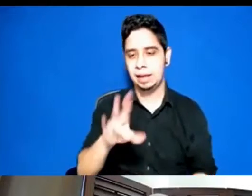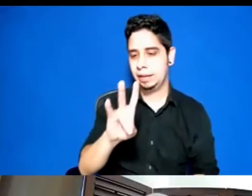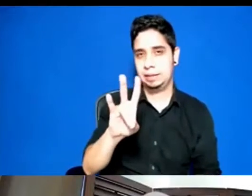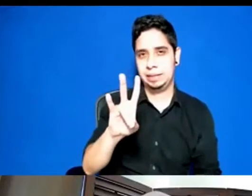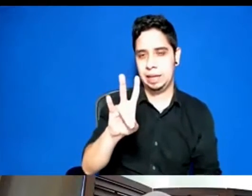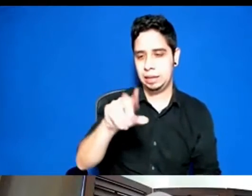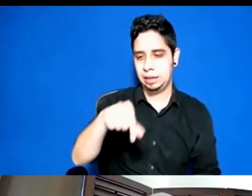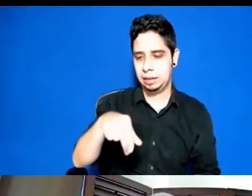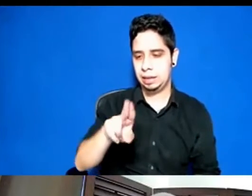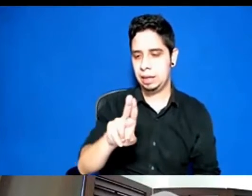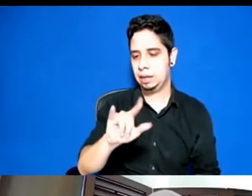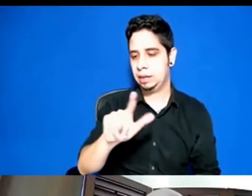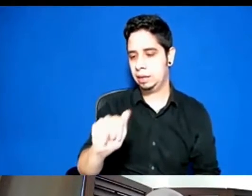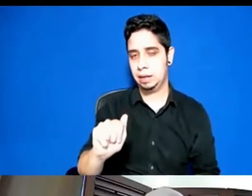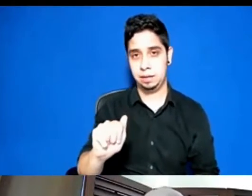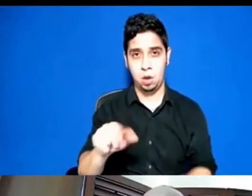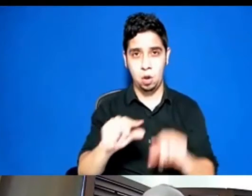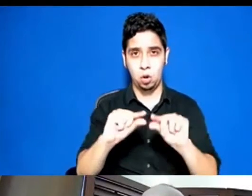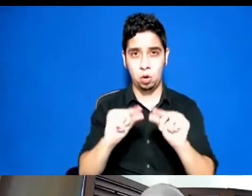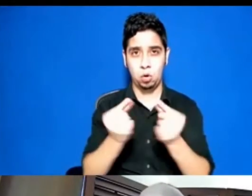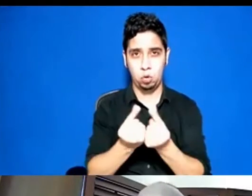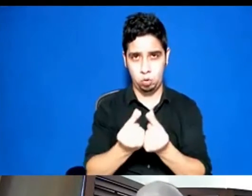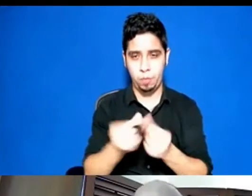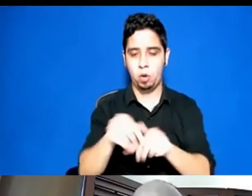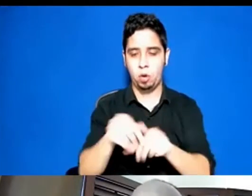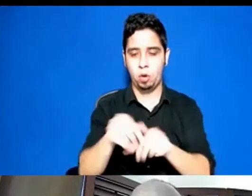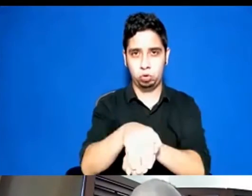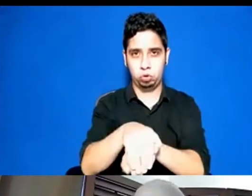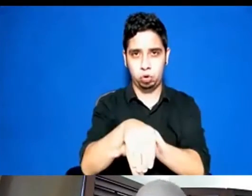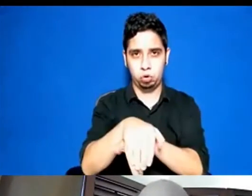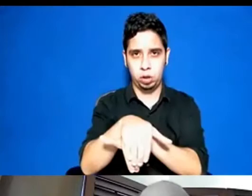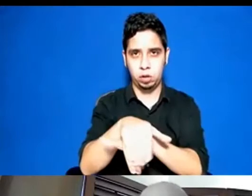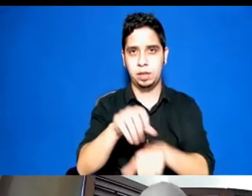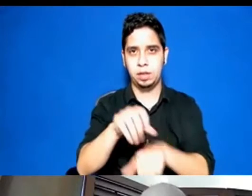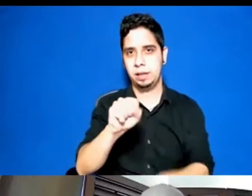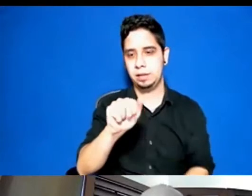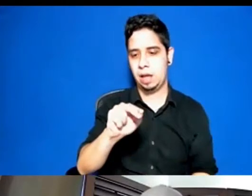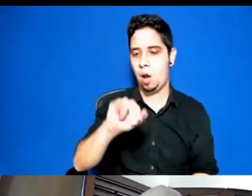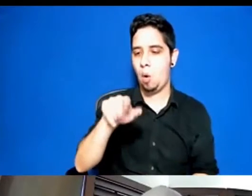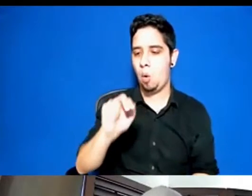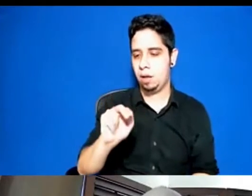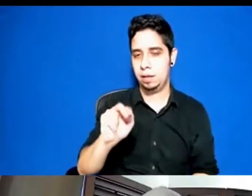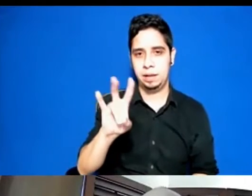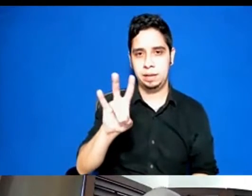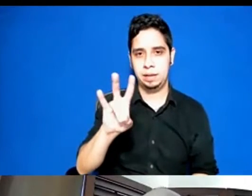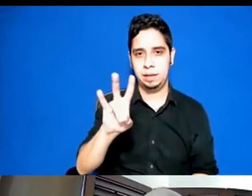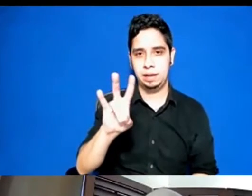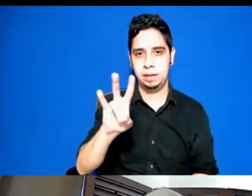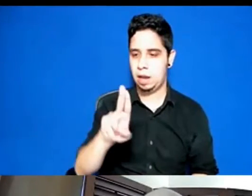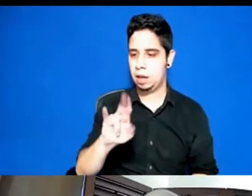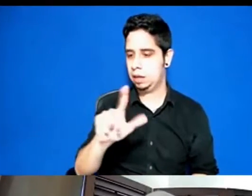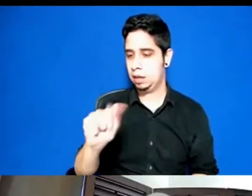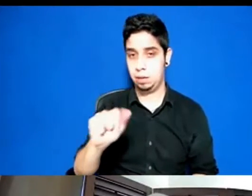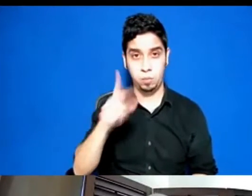Grupo Tortuguero de San Juan, Siete Quillas, porque eso tiene el nombre completo. Mira ahí la camisa que nos estamos ganando,